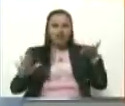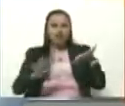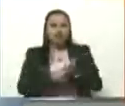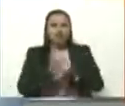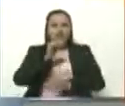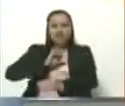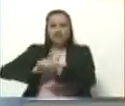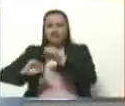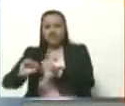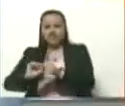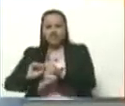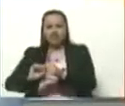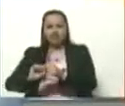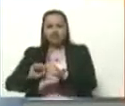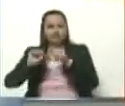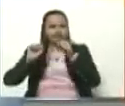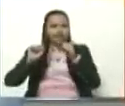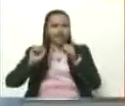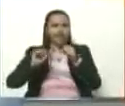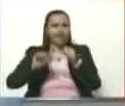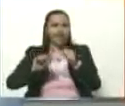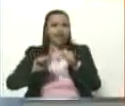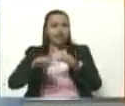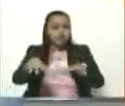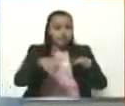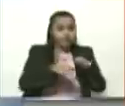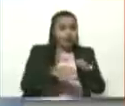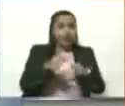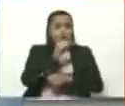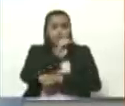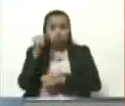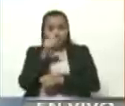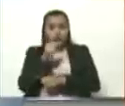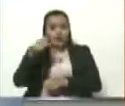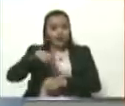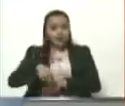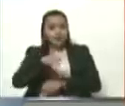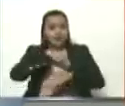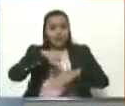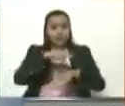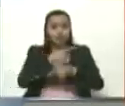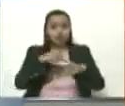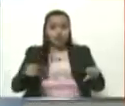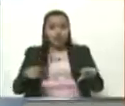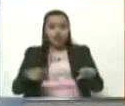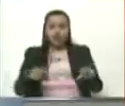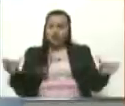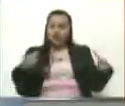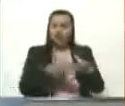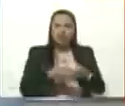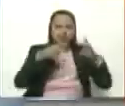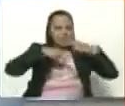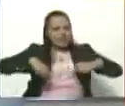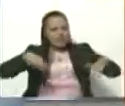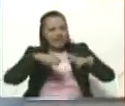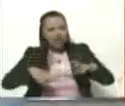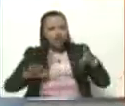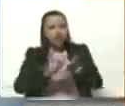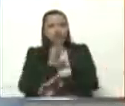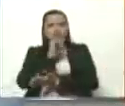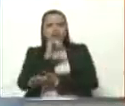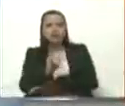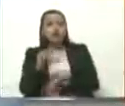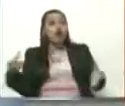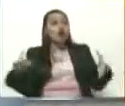público se trata de una instancia de estudio y procesamiento de información confidencial relacionada con las